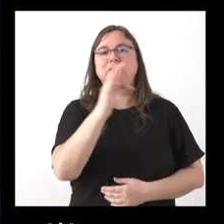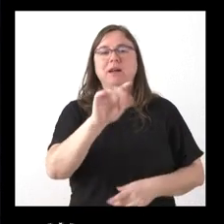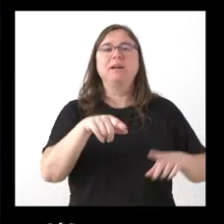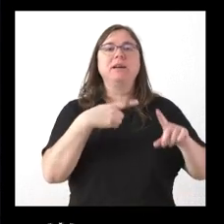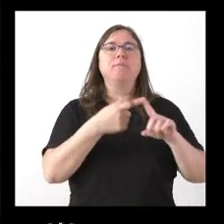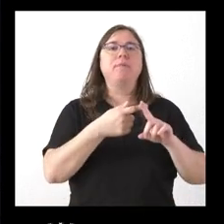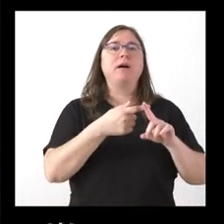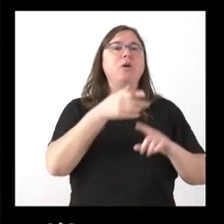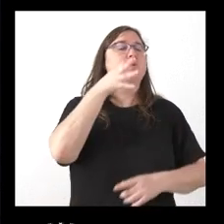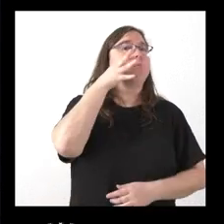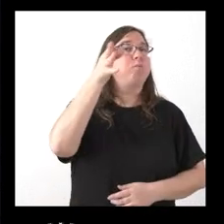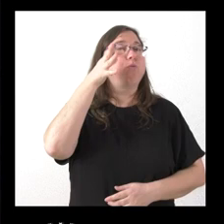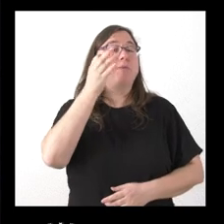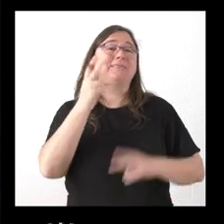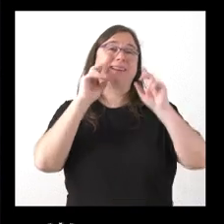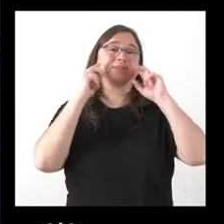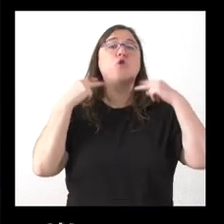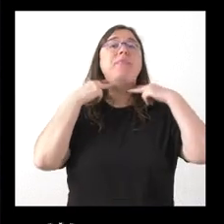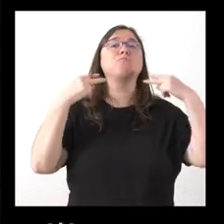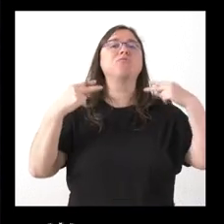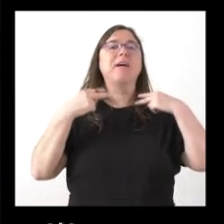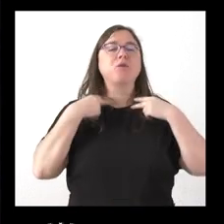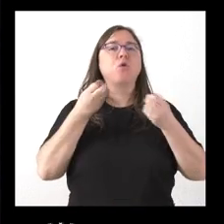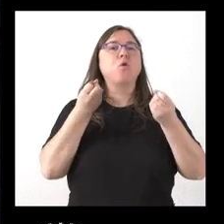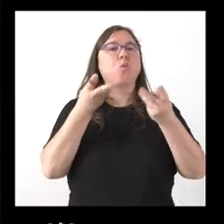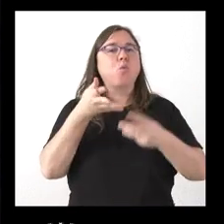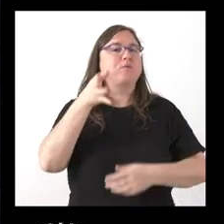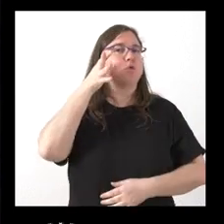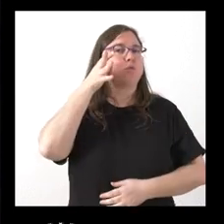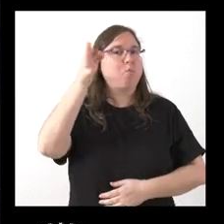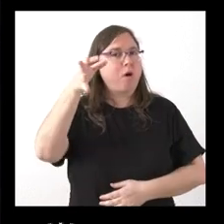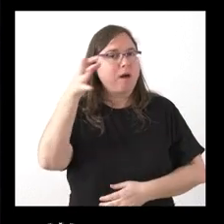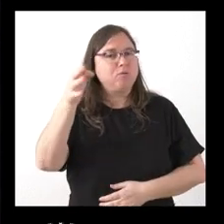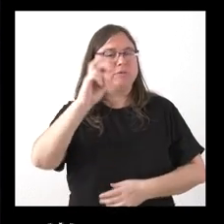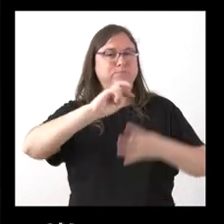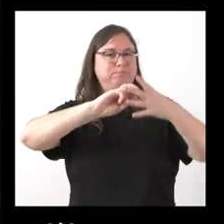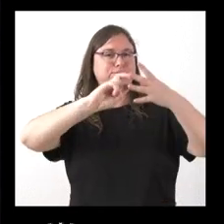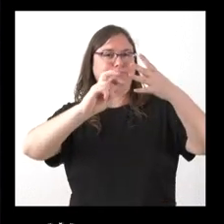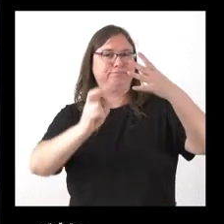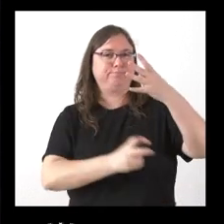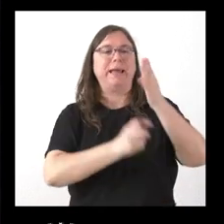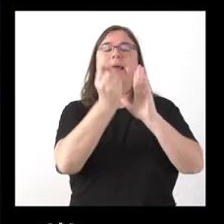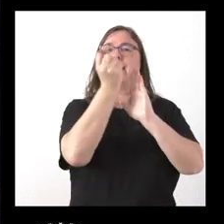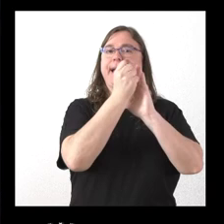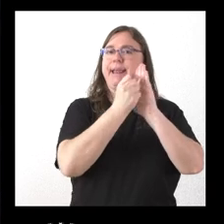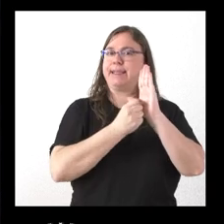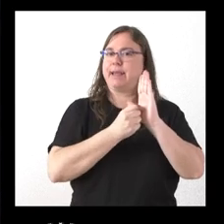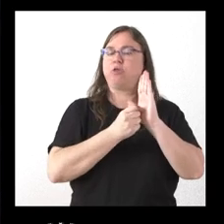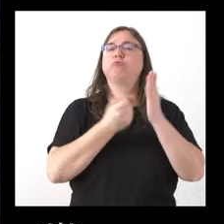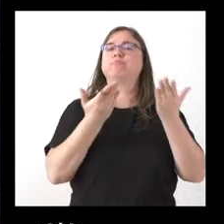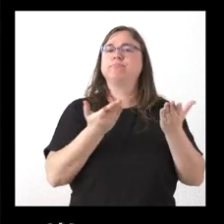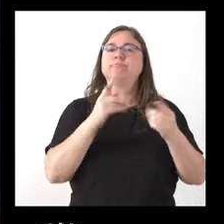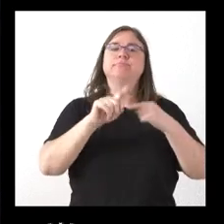de municipios en el caso de las diputaciones provinciales y etcétera con el largo elenco de criterios que participan